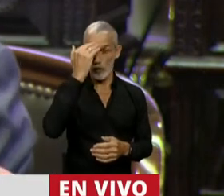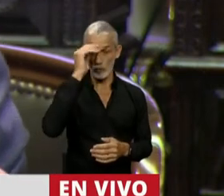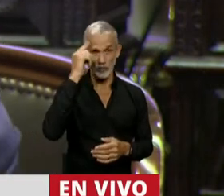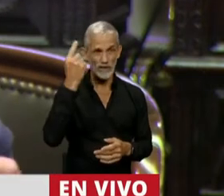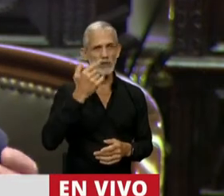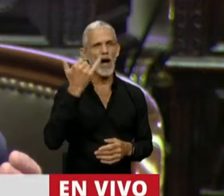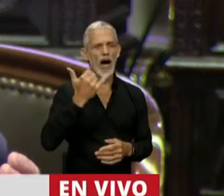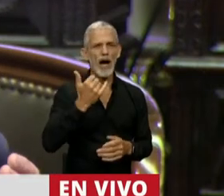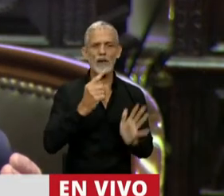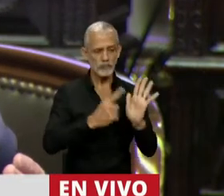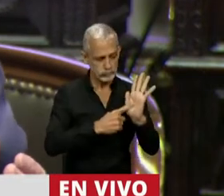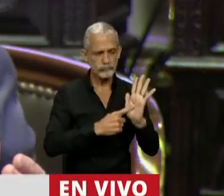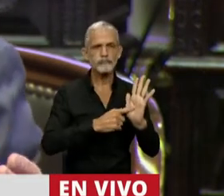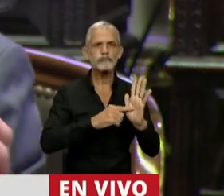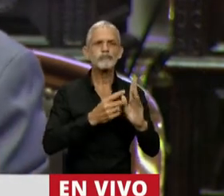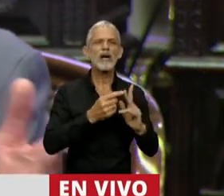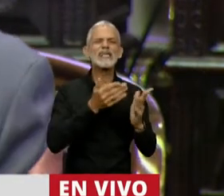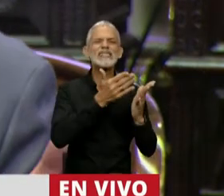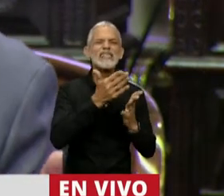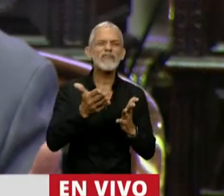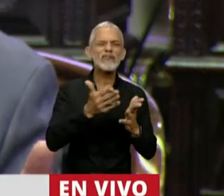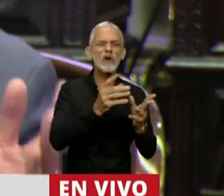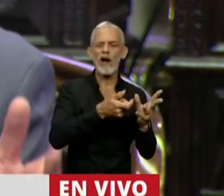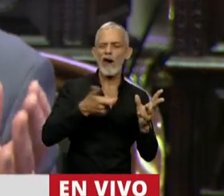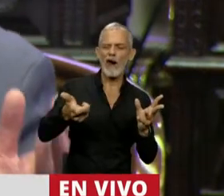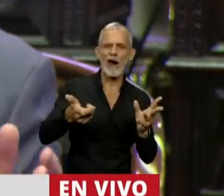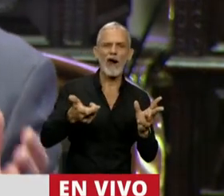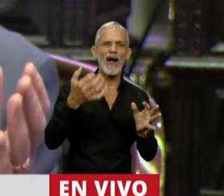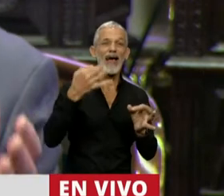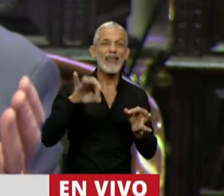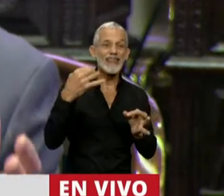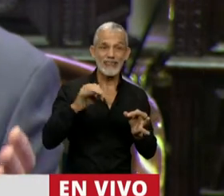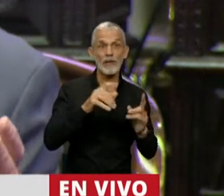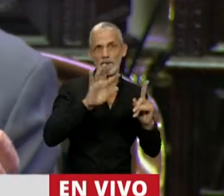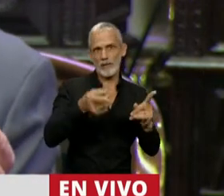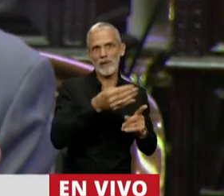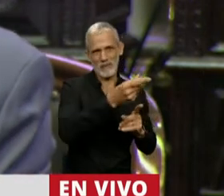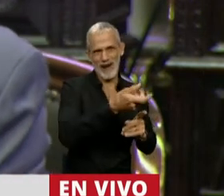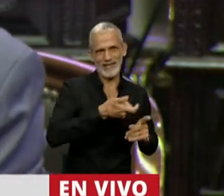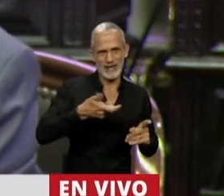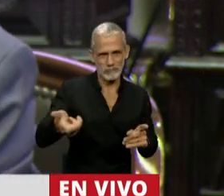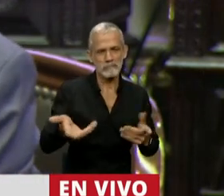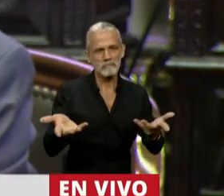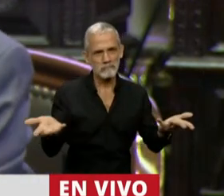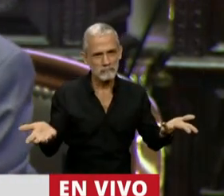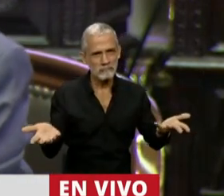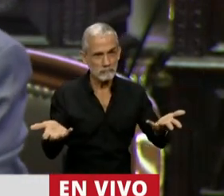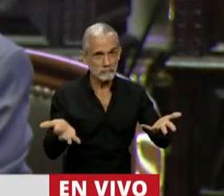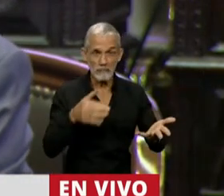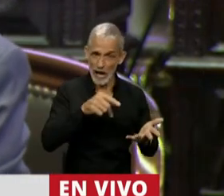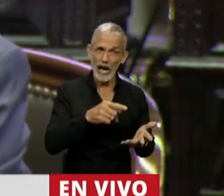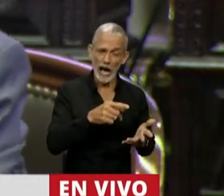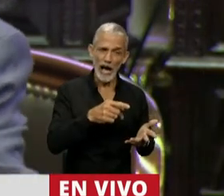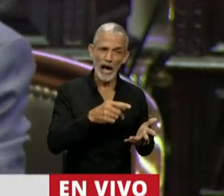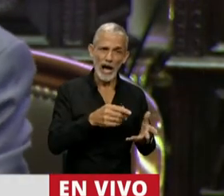Constitución dispone que no puede haber transferencia de servicios sin la correspondiente transferencia de recursos. Aquí hubo una